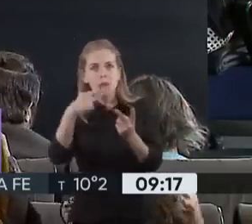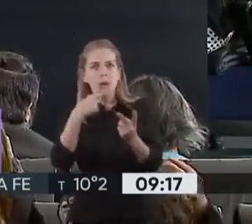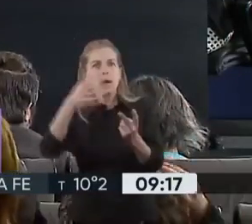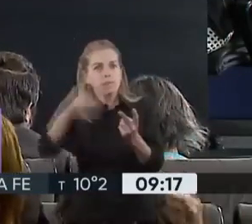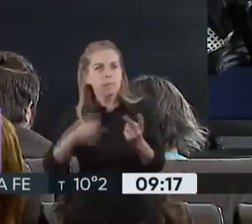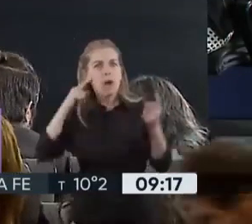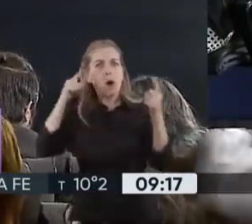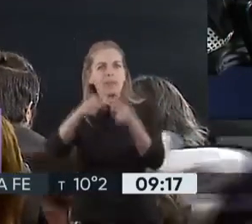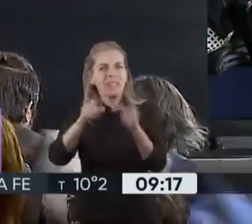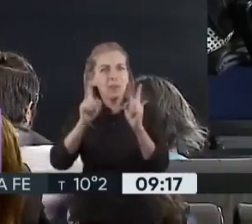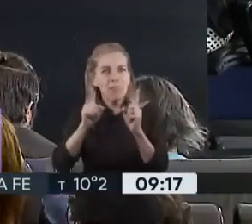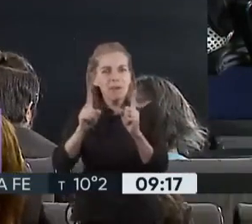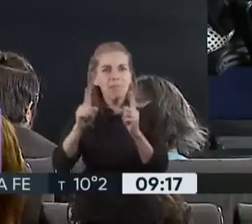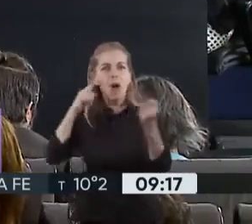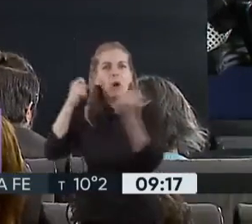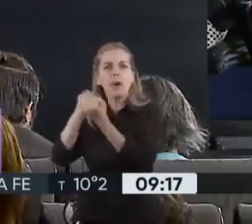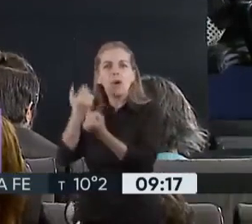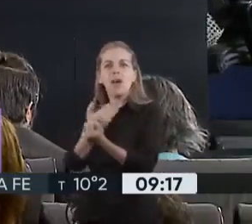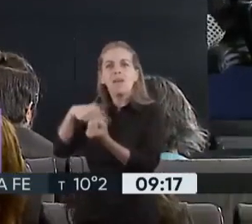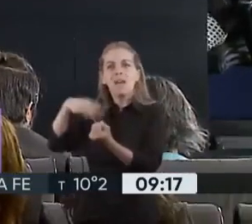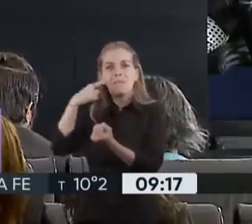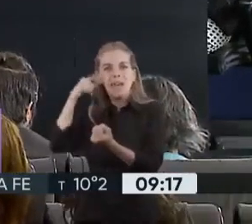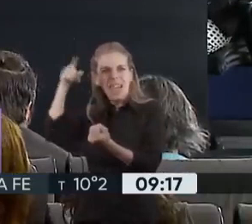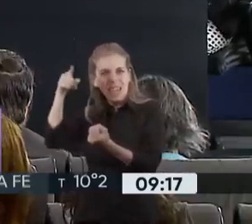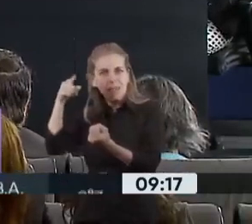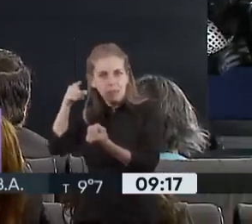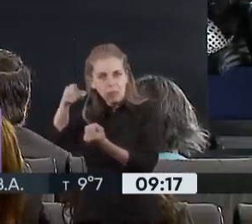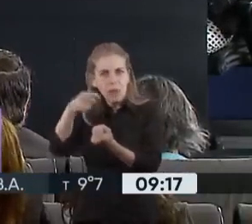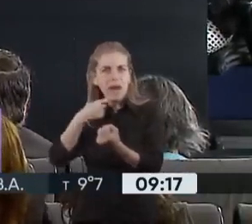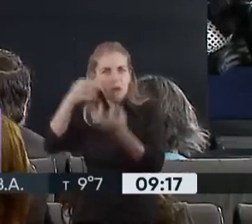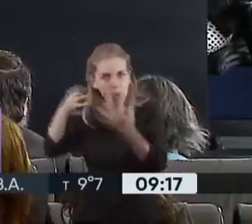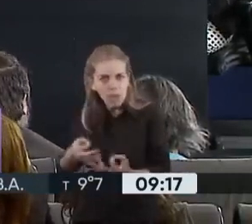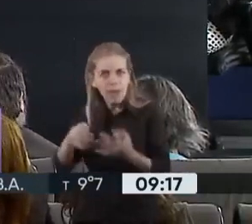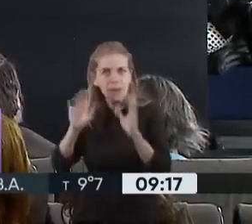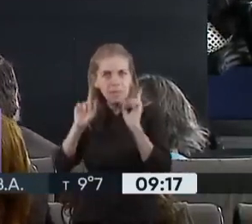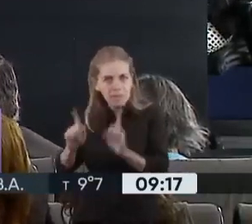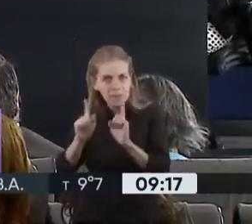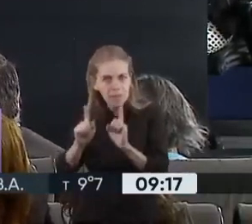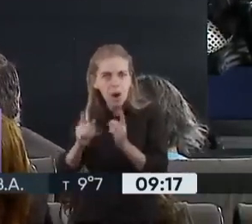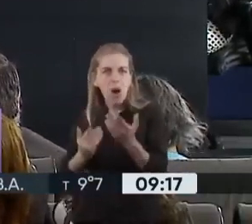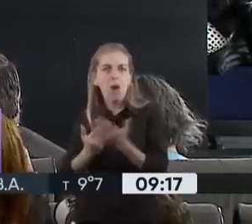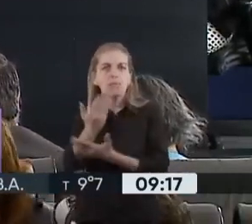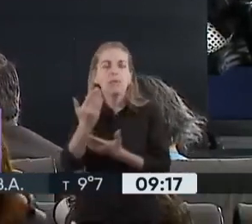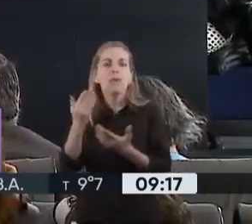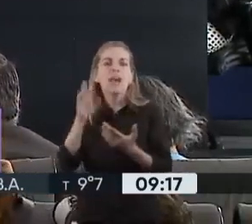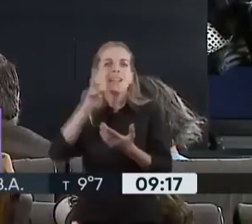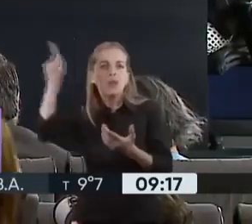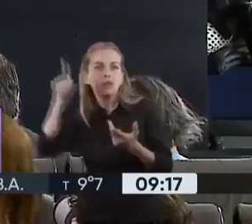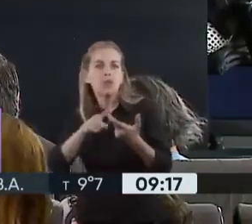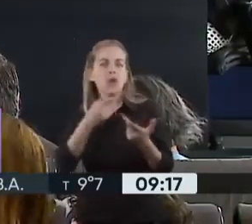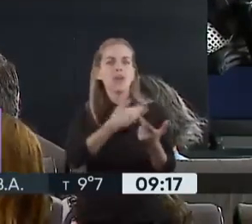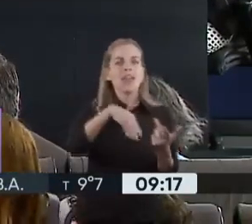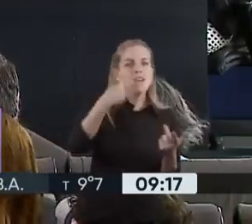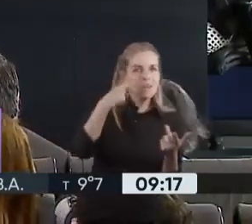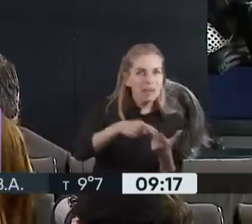acordaron con el fondo monetario en el brief publicado por el gobierno y por el fondo simultáneamente tras la firma del acuerdo